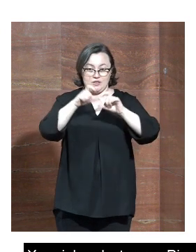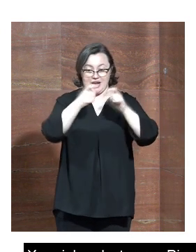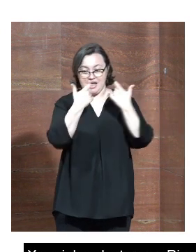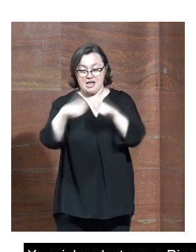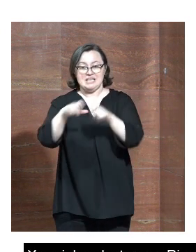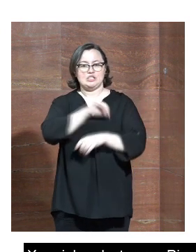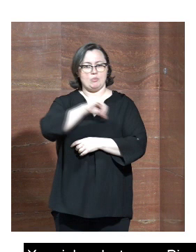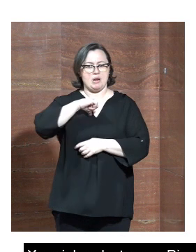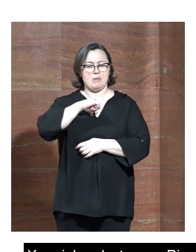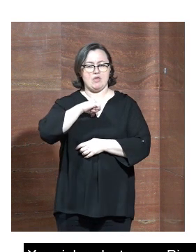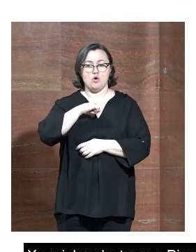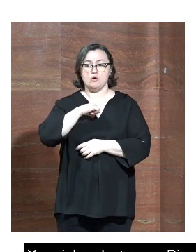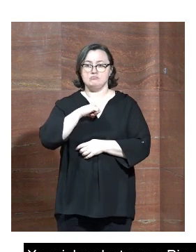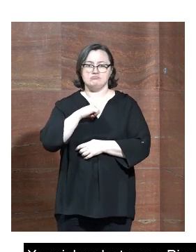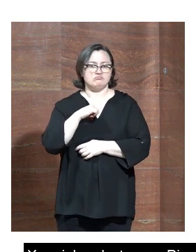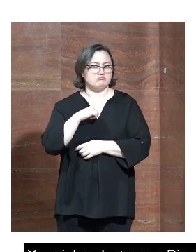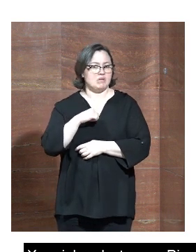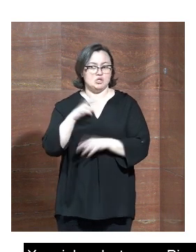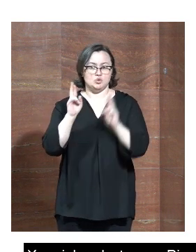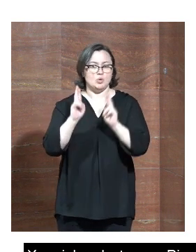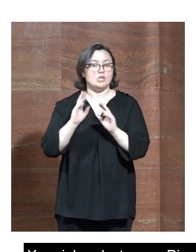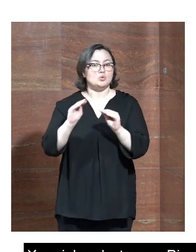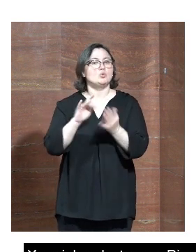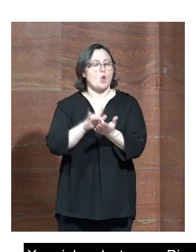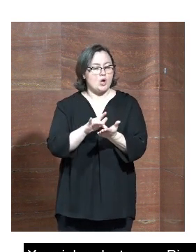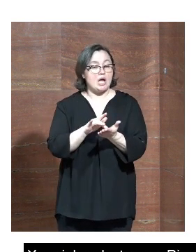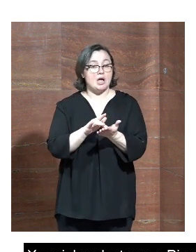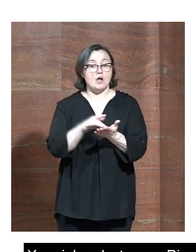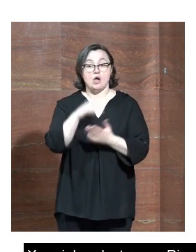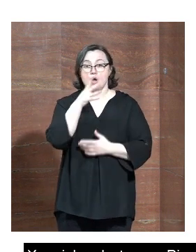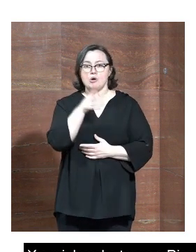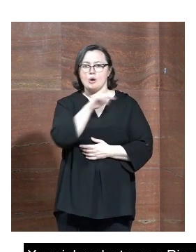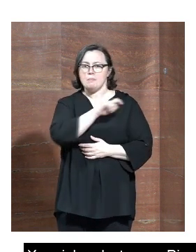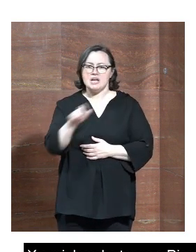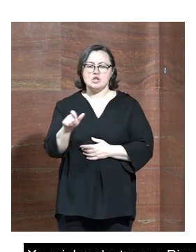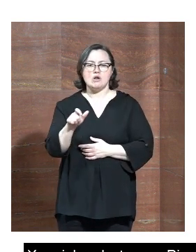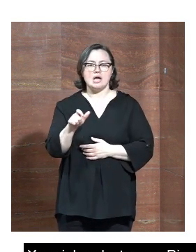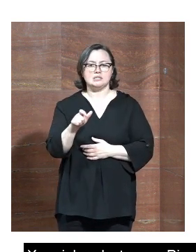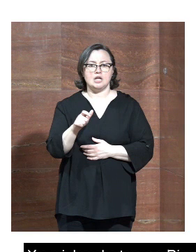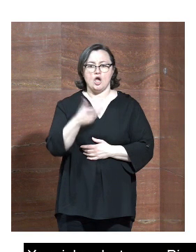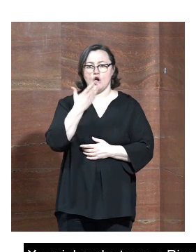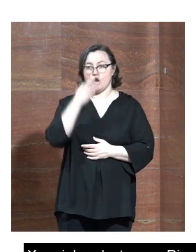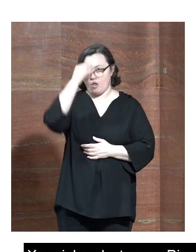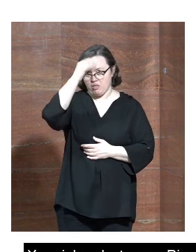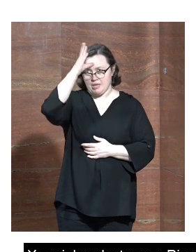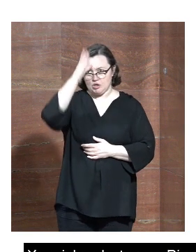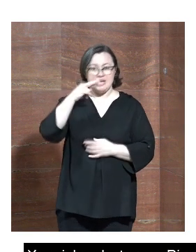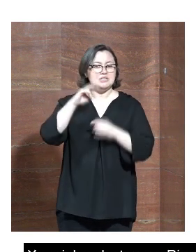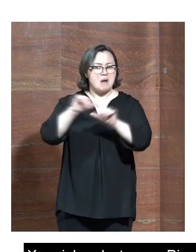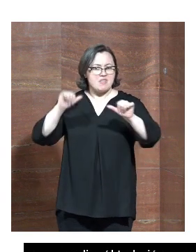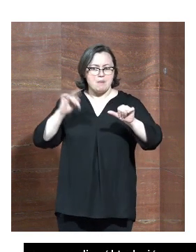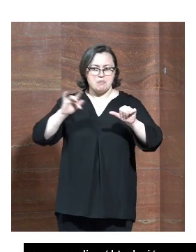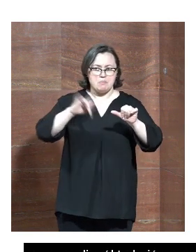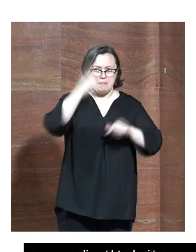en el sector privado, cosa que es una verdadera suerte, porque el conseguir que personas con el conocimiento y